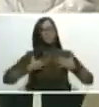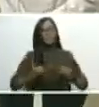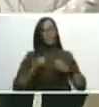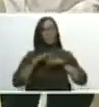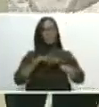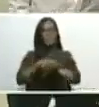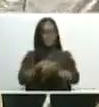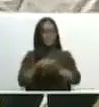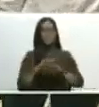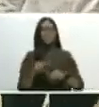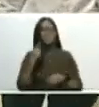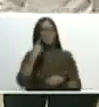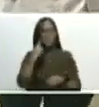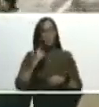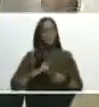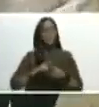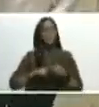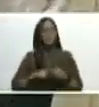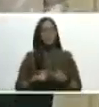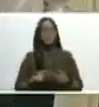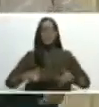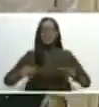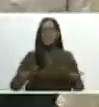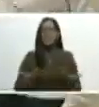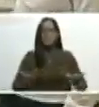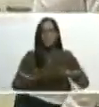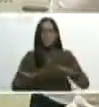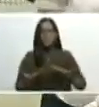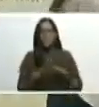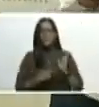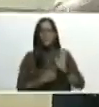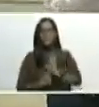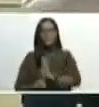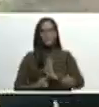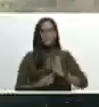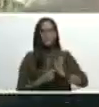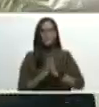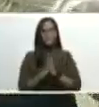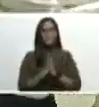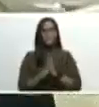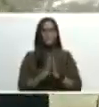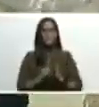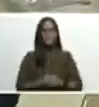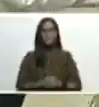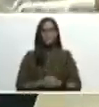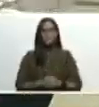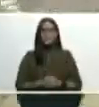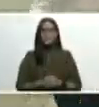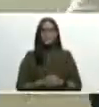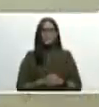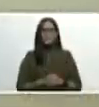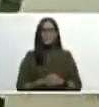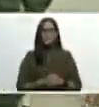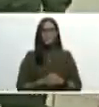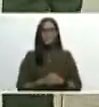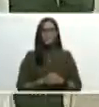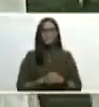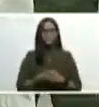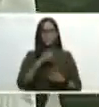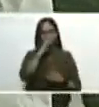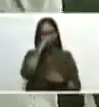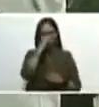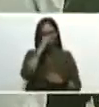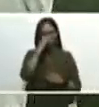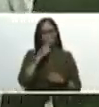Y vamos a ver, pues, qué nos pueden enseñar. Doctora Indira, por favor, explíquese. Aquí estamos, mi señor